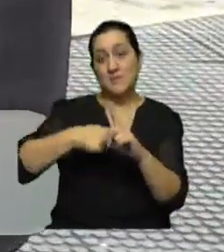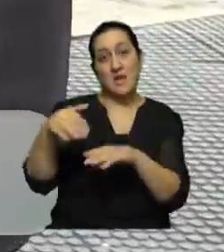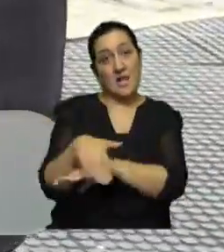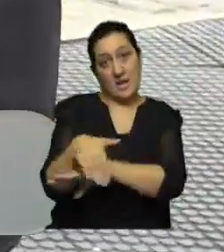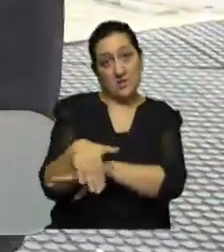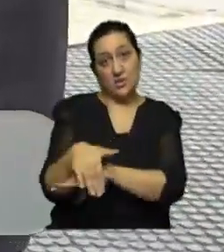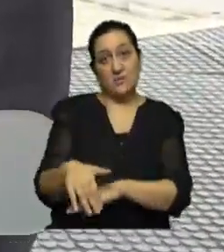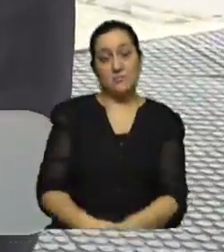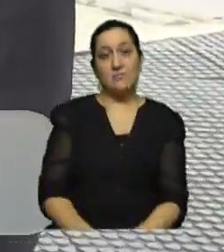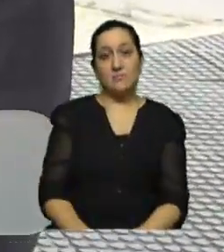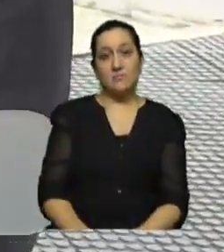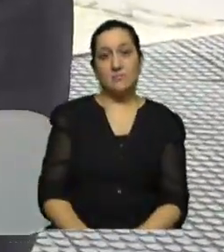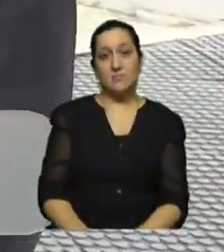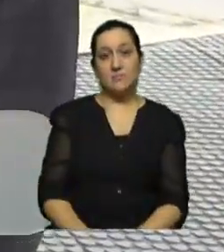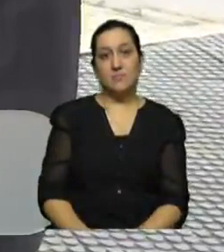digo.